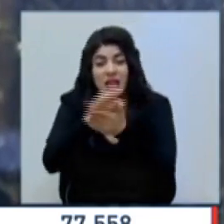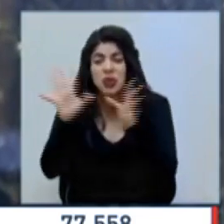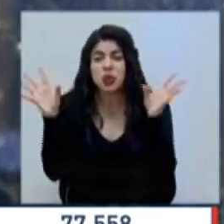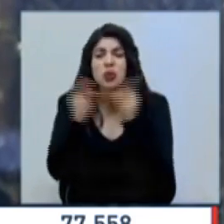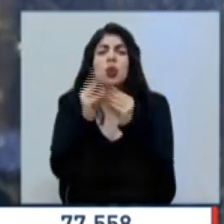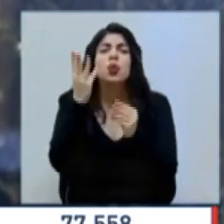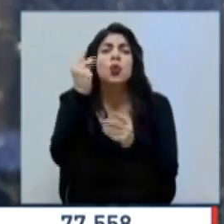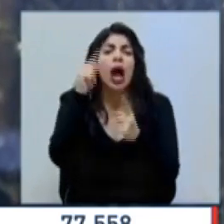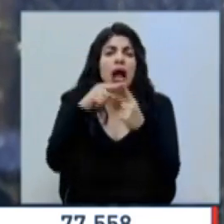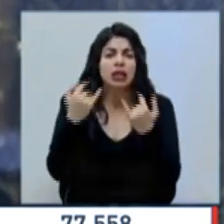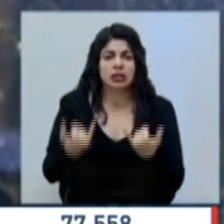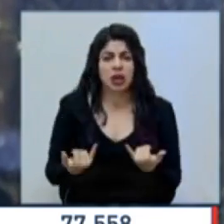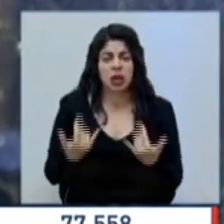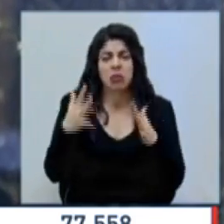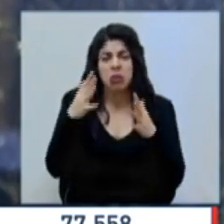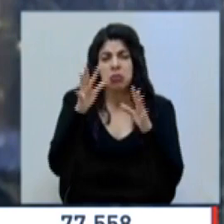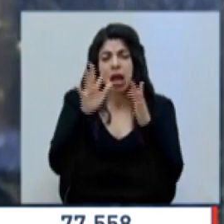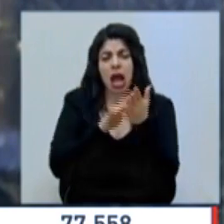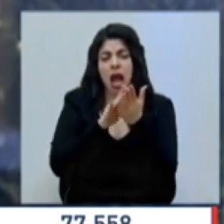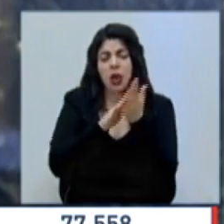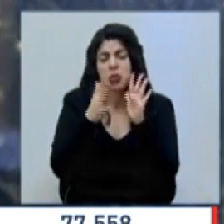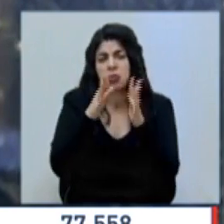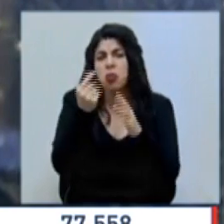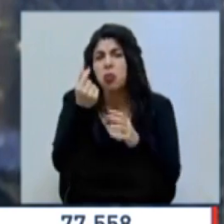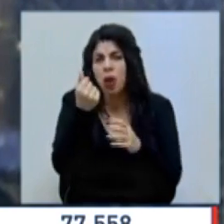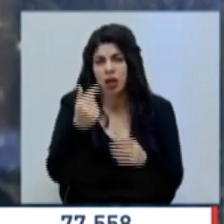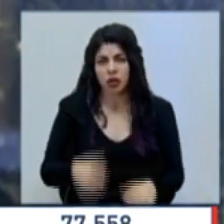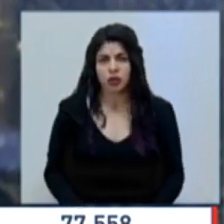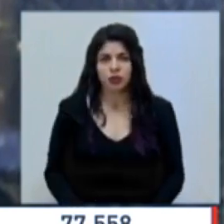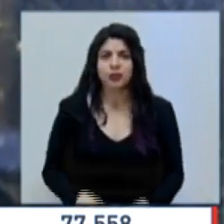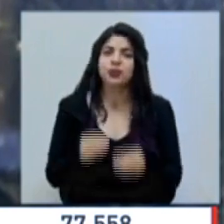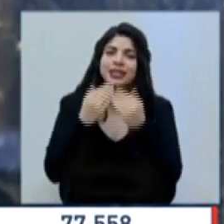la estimación de daño que se tiene hasta el momento? Muchas gracias.